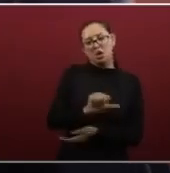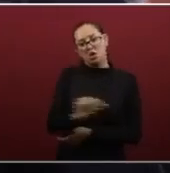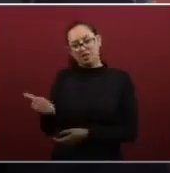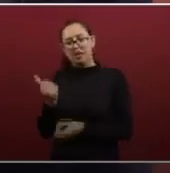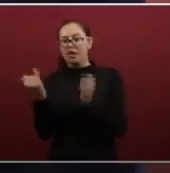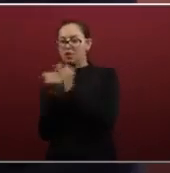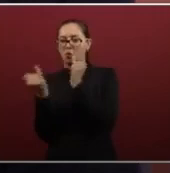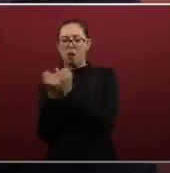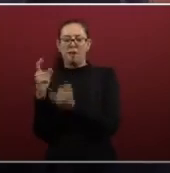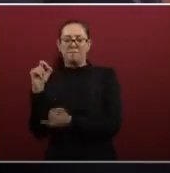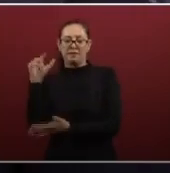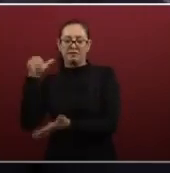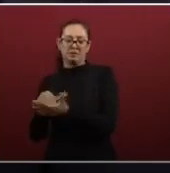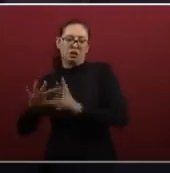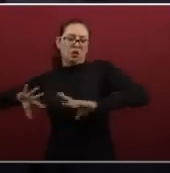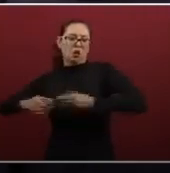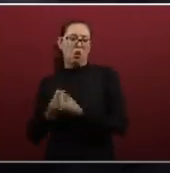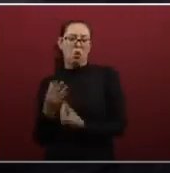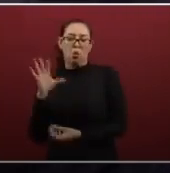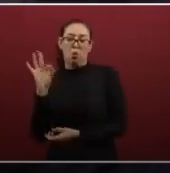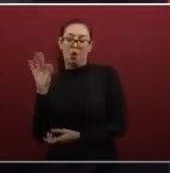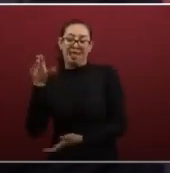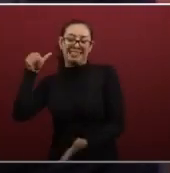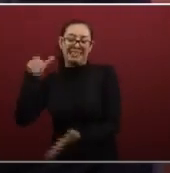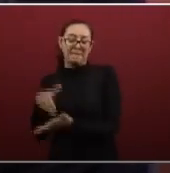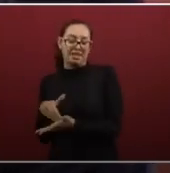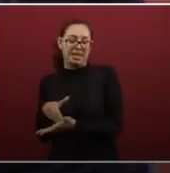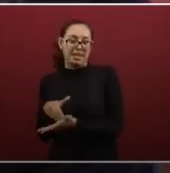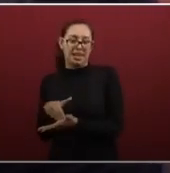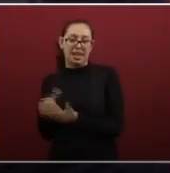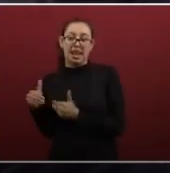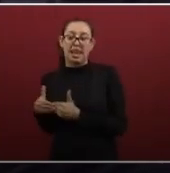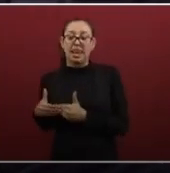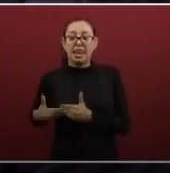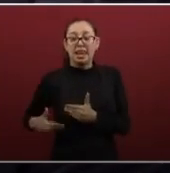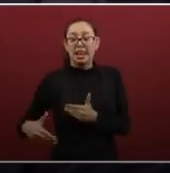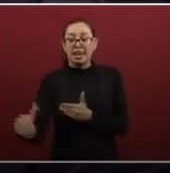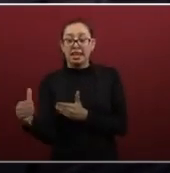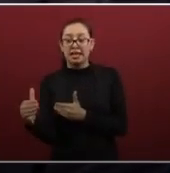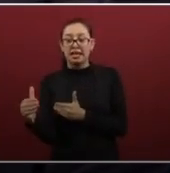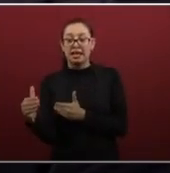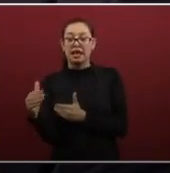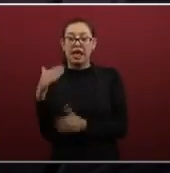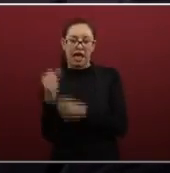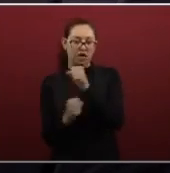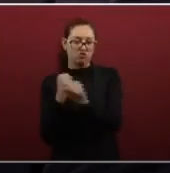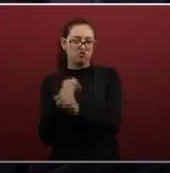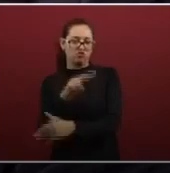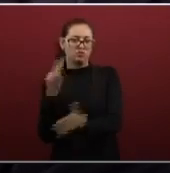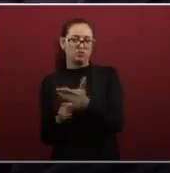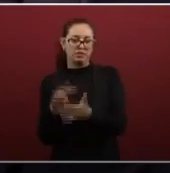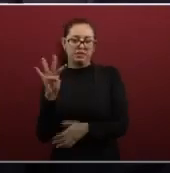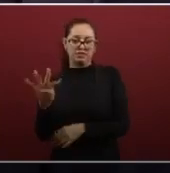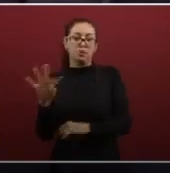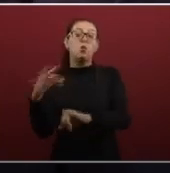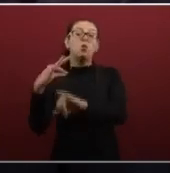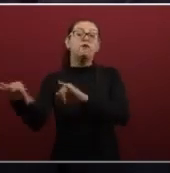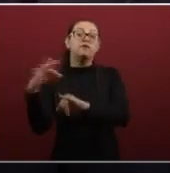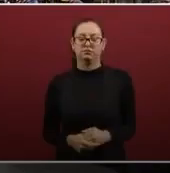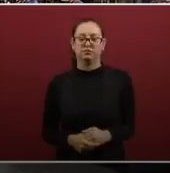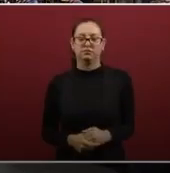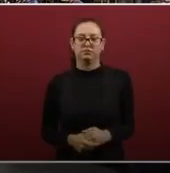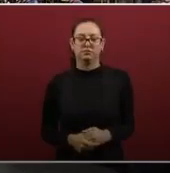40 mil barriles al final perdón de este año al final de este